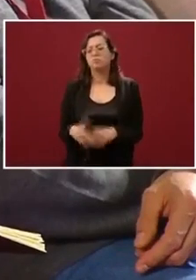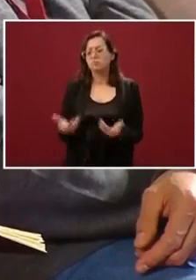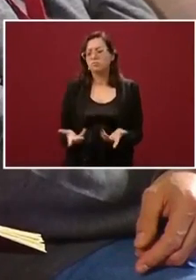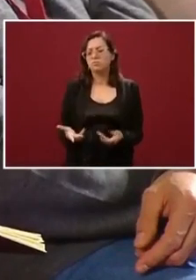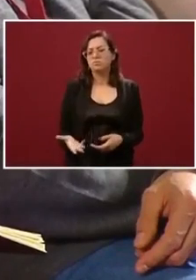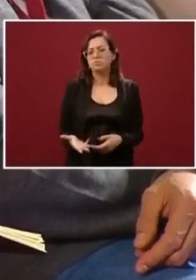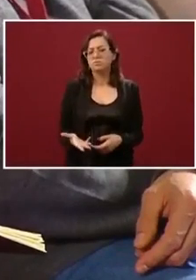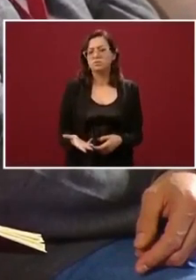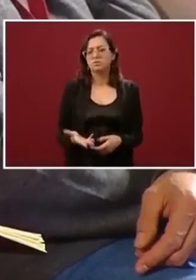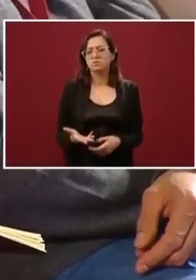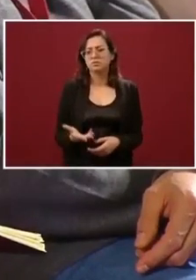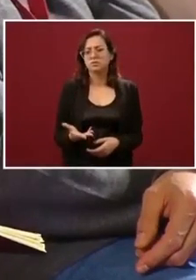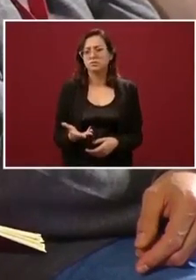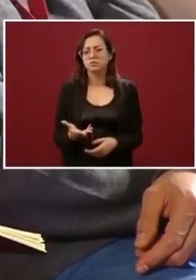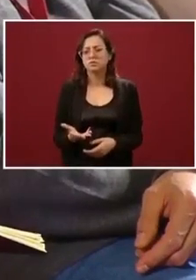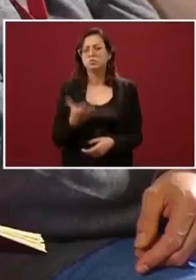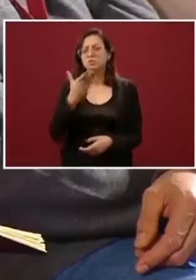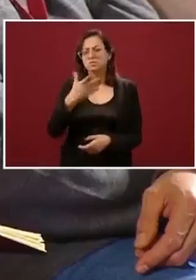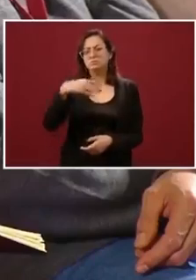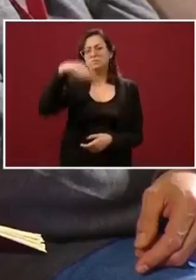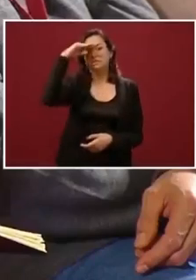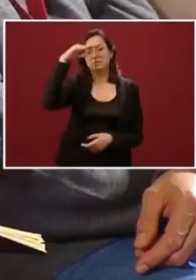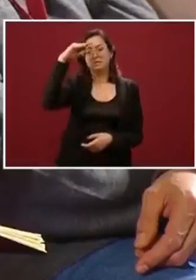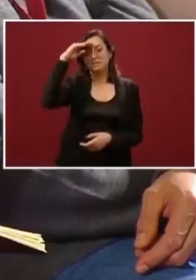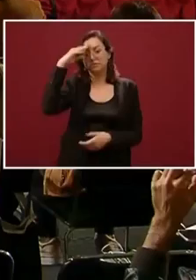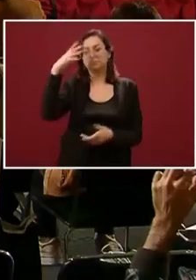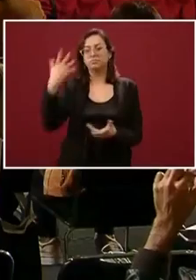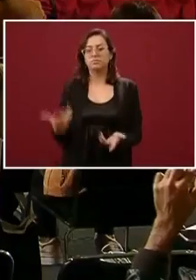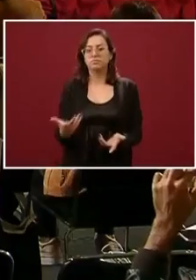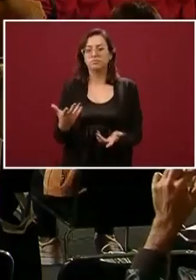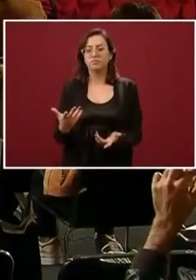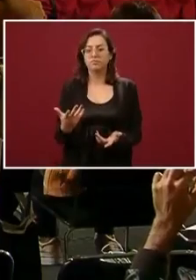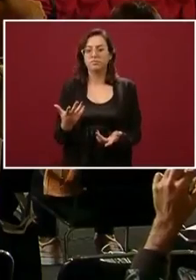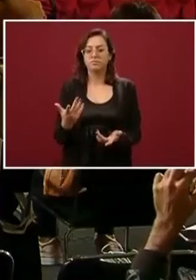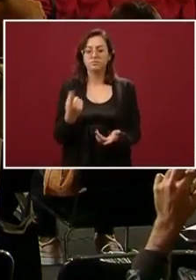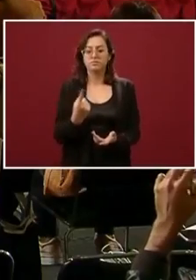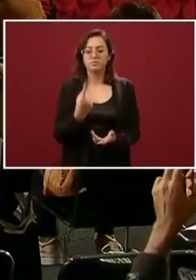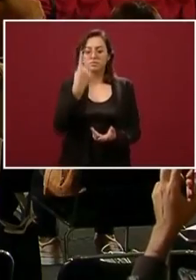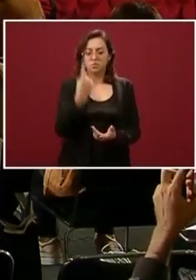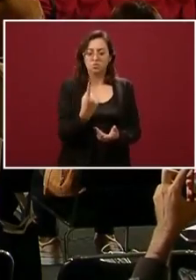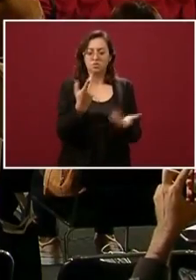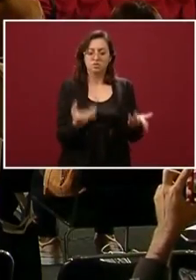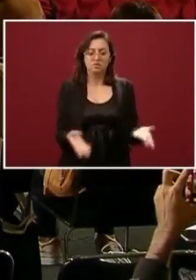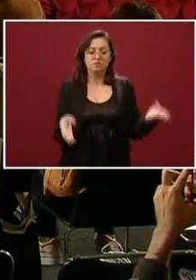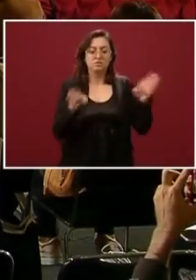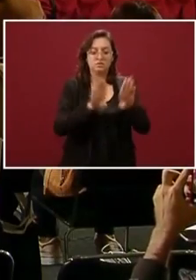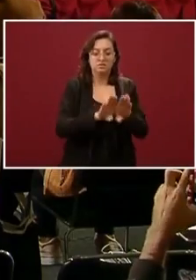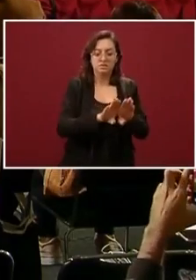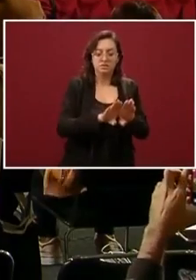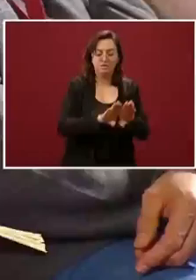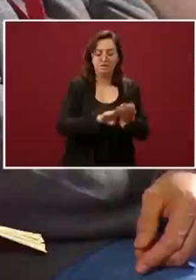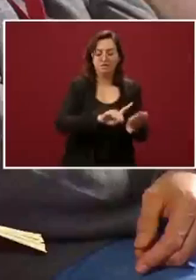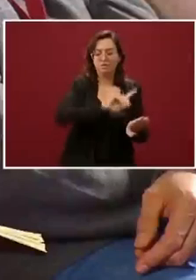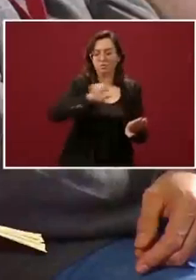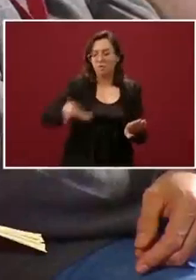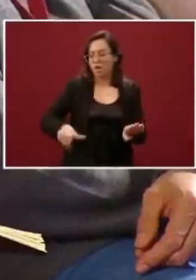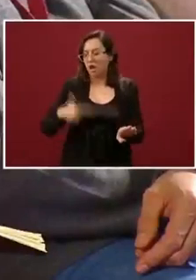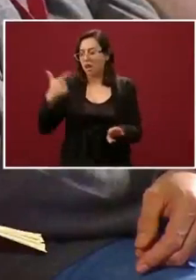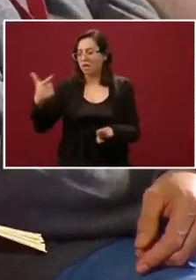modificar la hora del cierre del reporte, porque cerrarlo a la 1 y darnos un reporte a las 7, hay una ventana muy